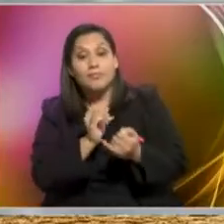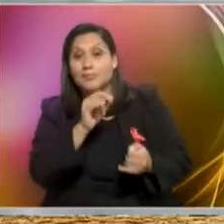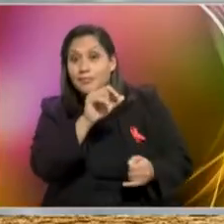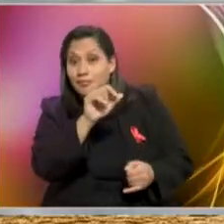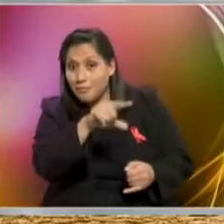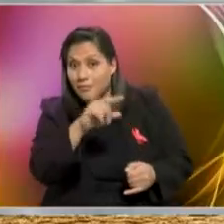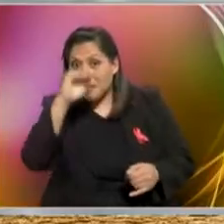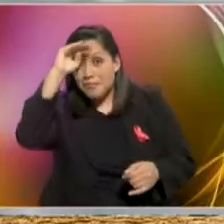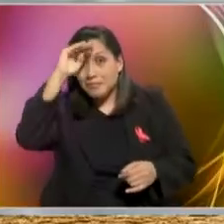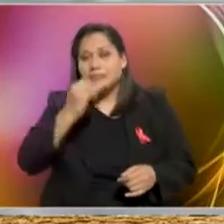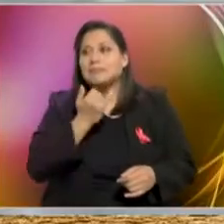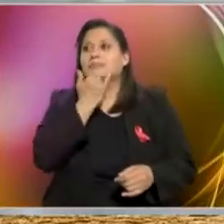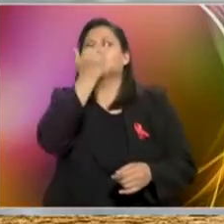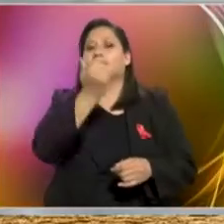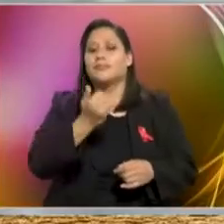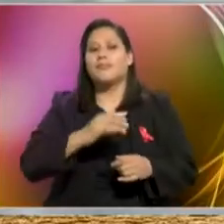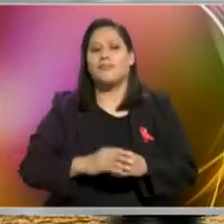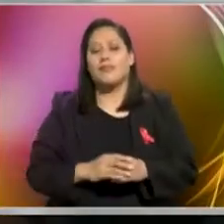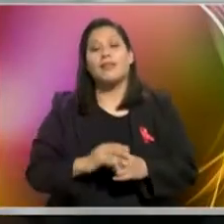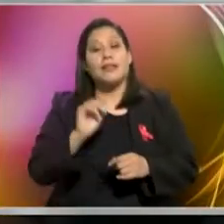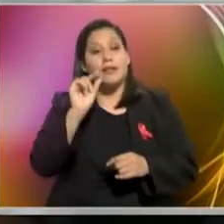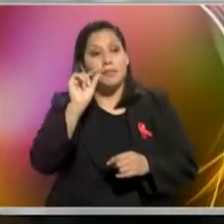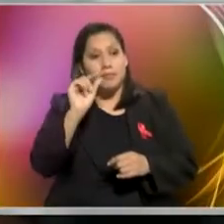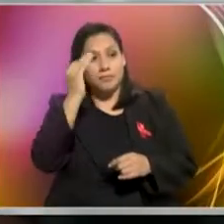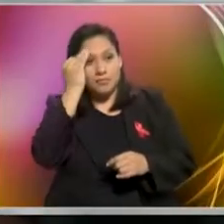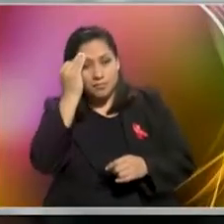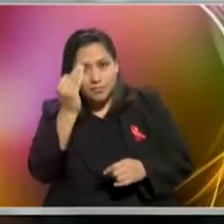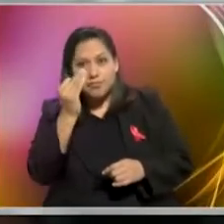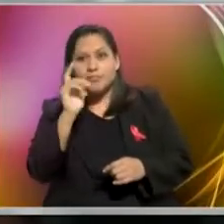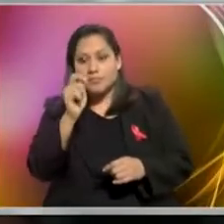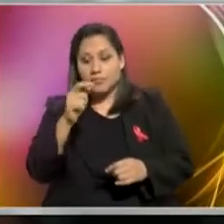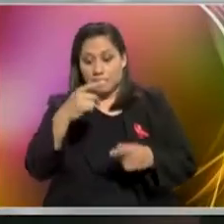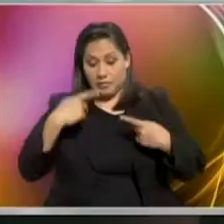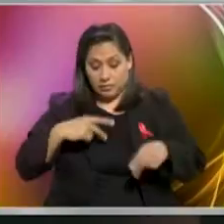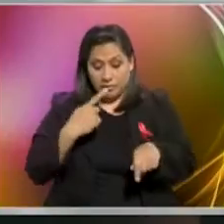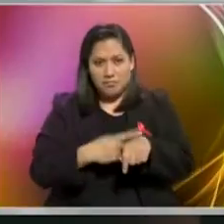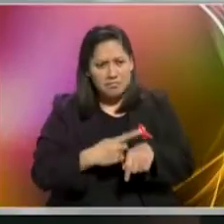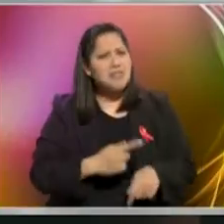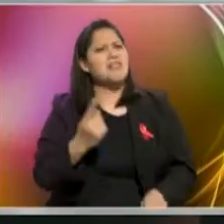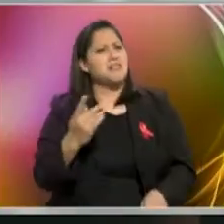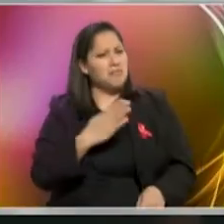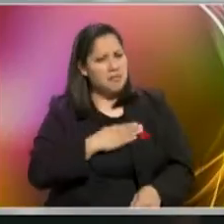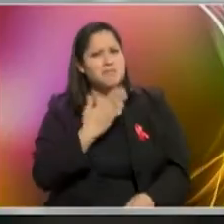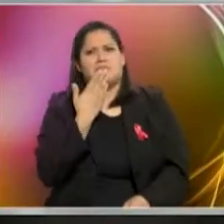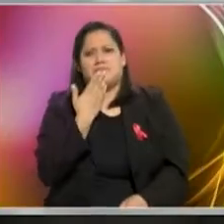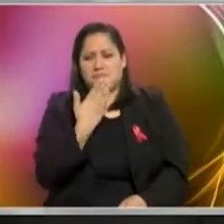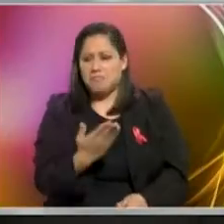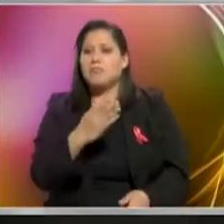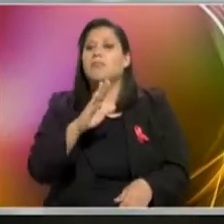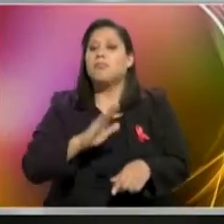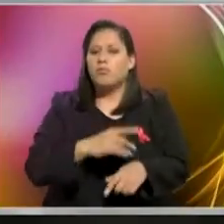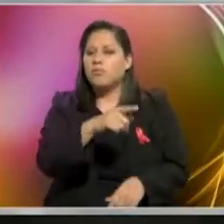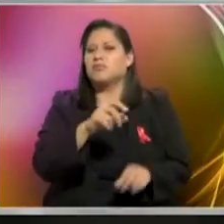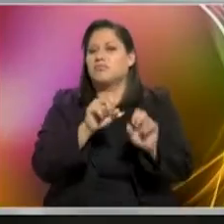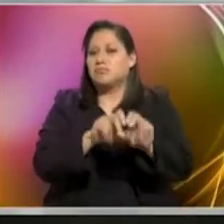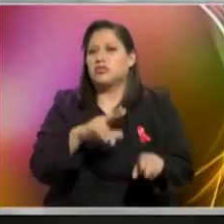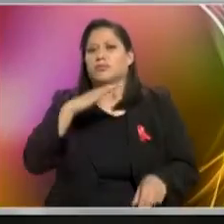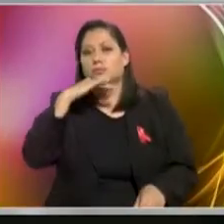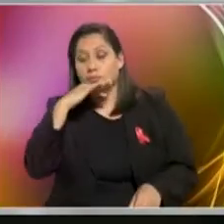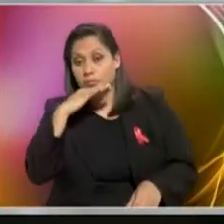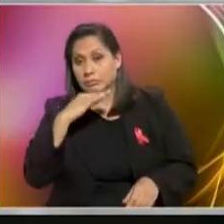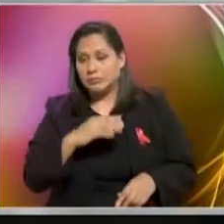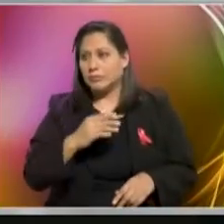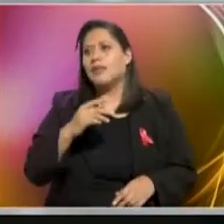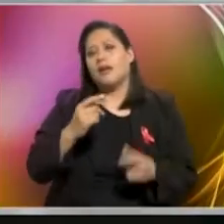aparte pues esta cosa que hubo un tiempo donde decían, pues es que los que tienen esta enfermedad se lo merecen por sus prácticas, que rechaza